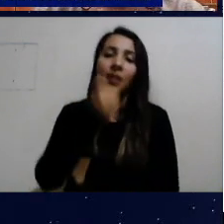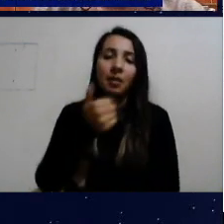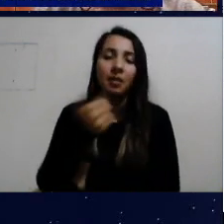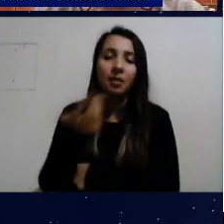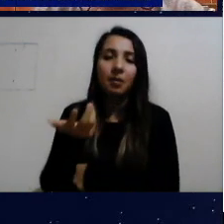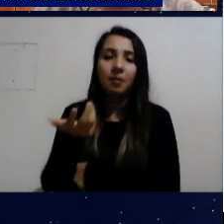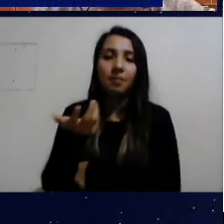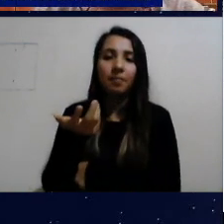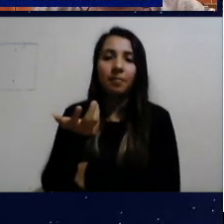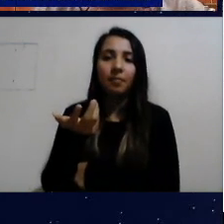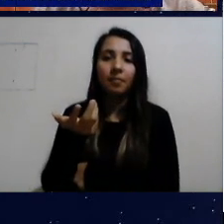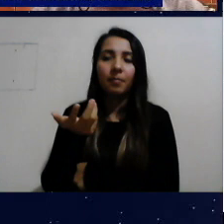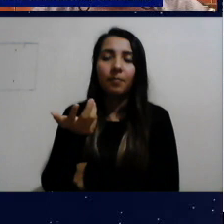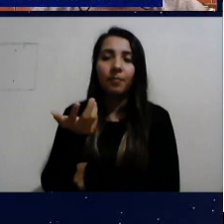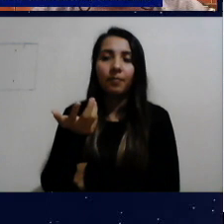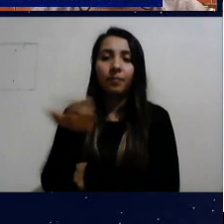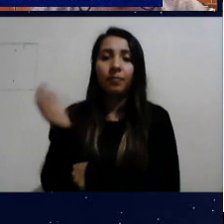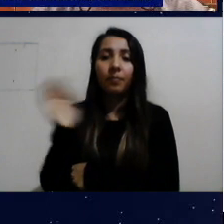Si le rompéis